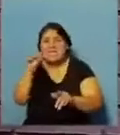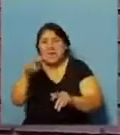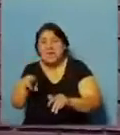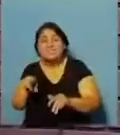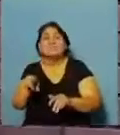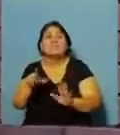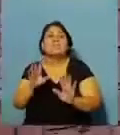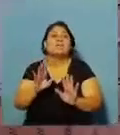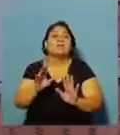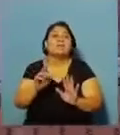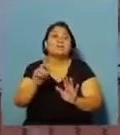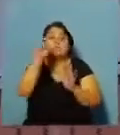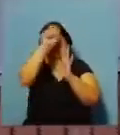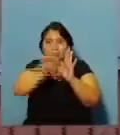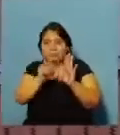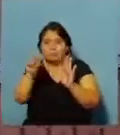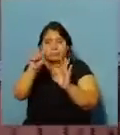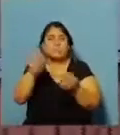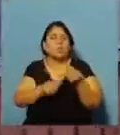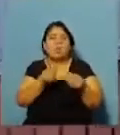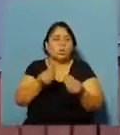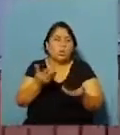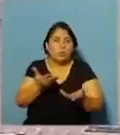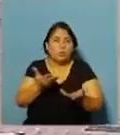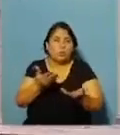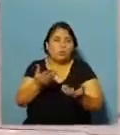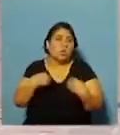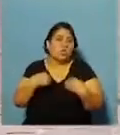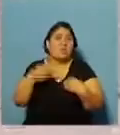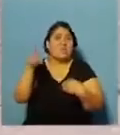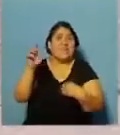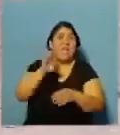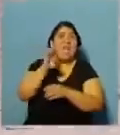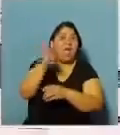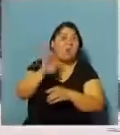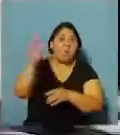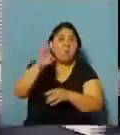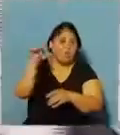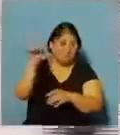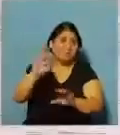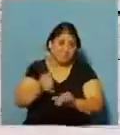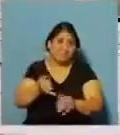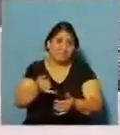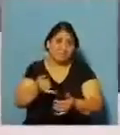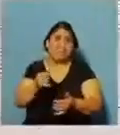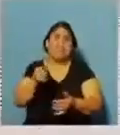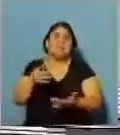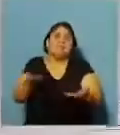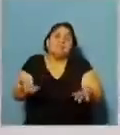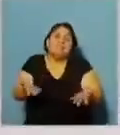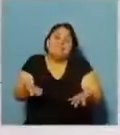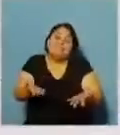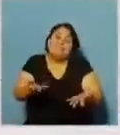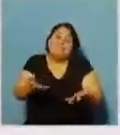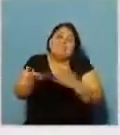se han medido antropométricamente en Europa, son europeos. De modo de que, y eso no se han actualizado